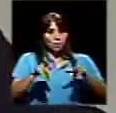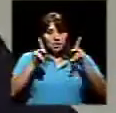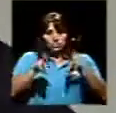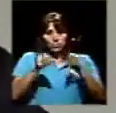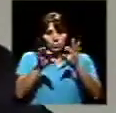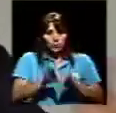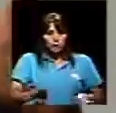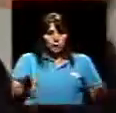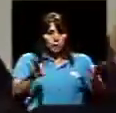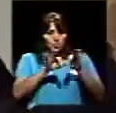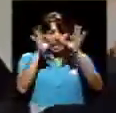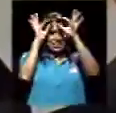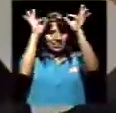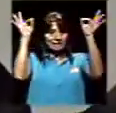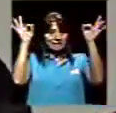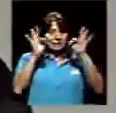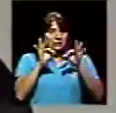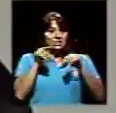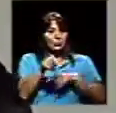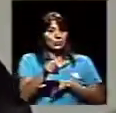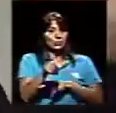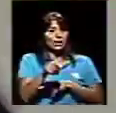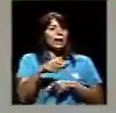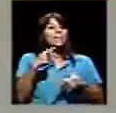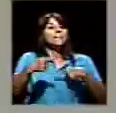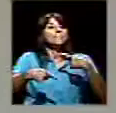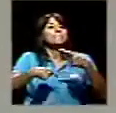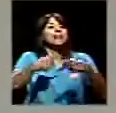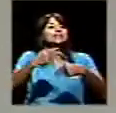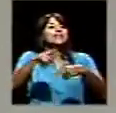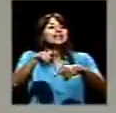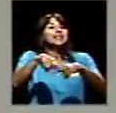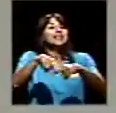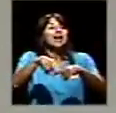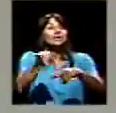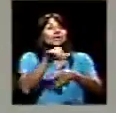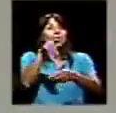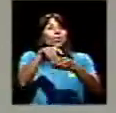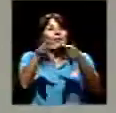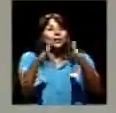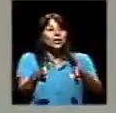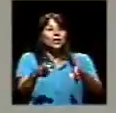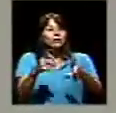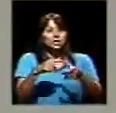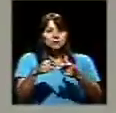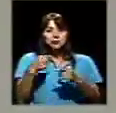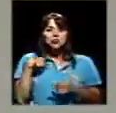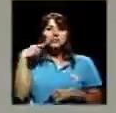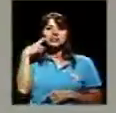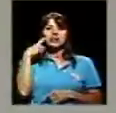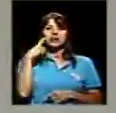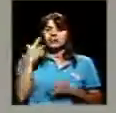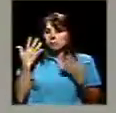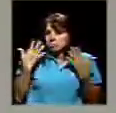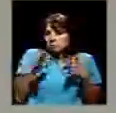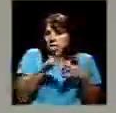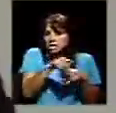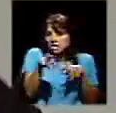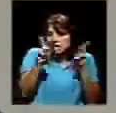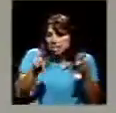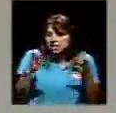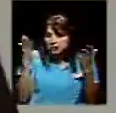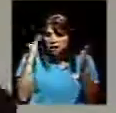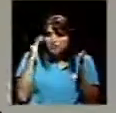estarán sentados allá. Esto podría, una de las lecturas sería, bueno, pues hay gente que ha estado ahí, que ya sabe, que